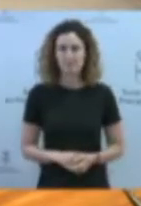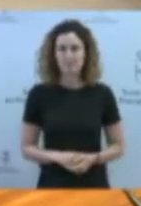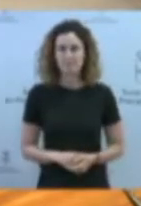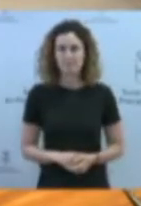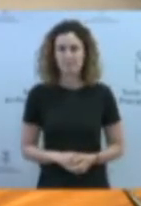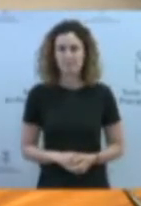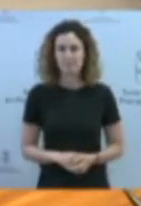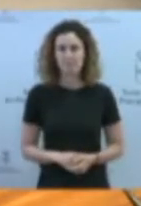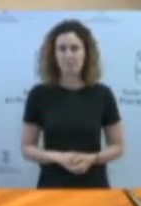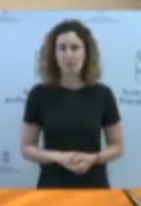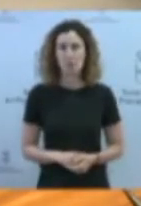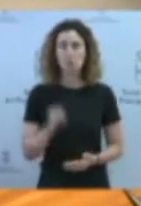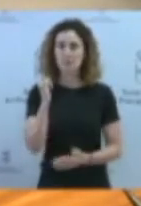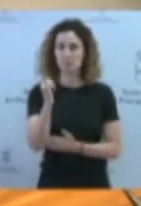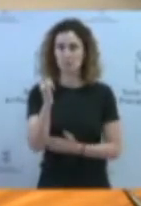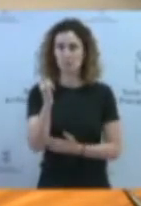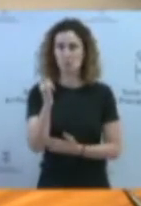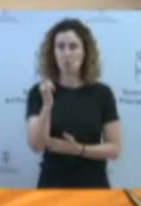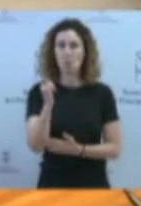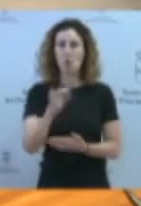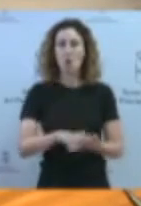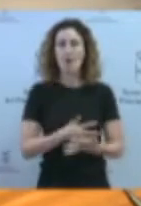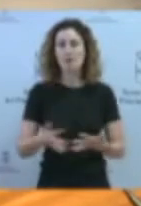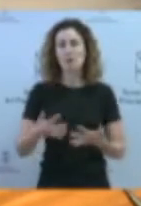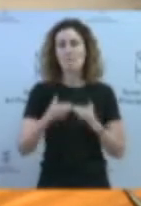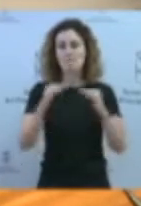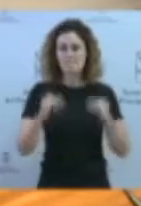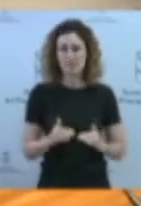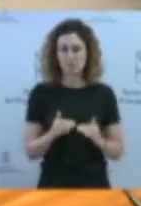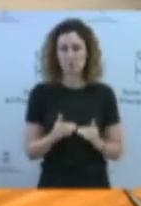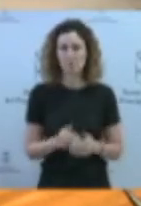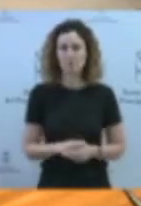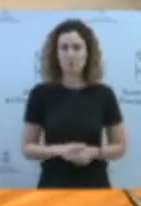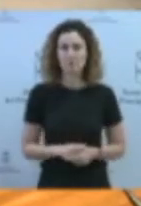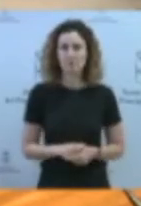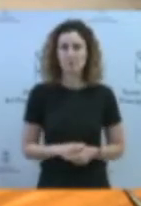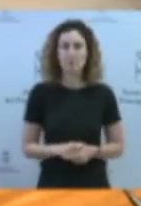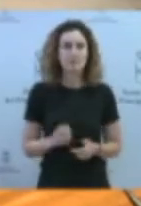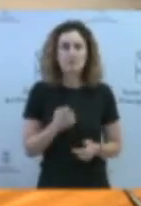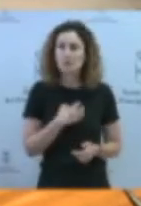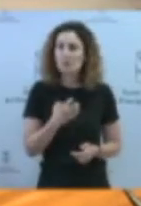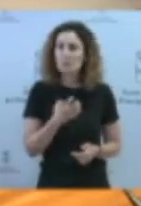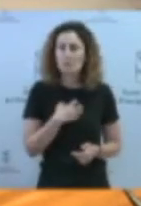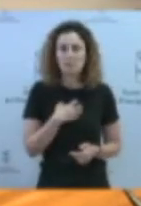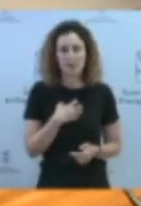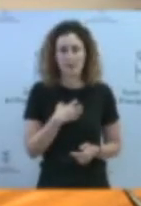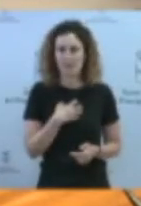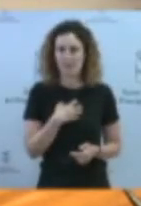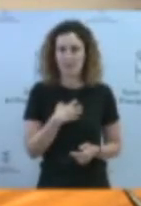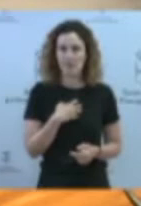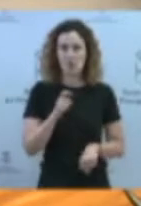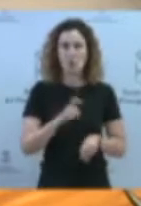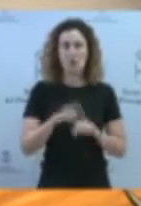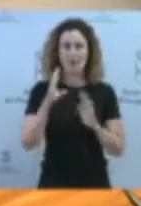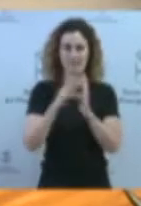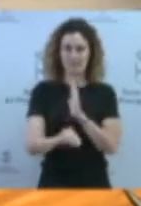las disposiciones que adoptamos en las resoluciones y, por tanto, no se podía compartir y no podía coincidir. Teniendo en cuenta que no